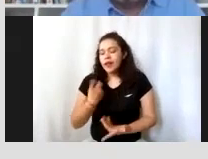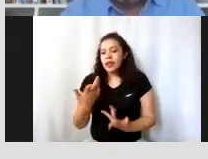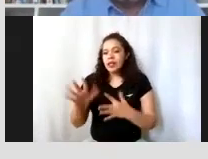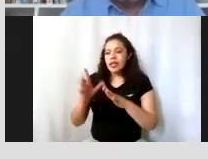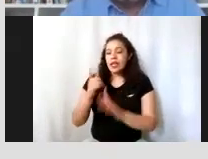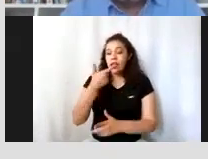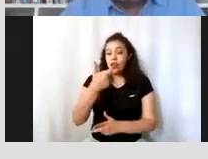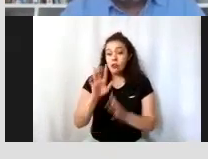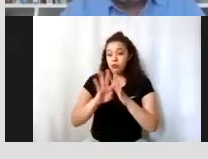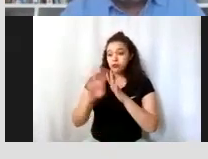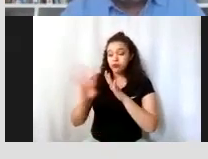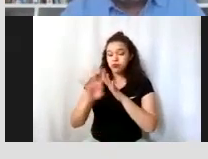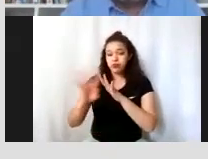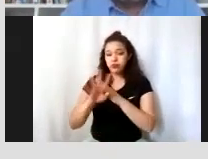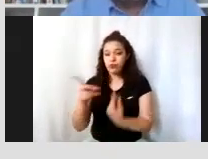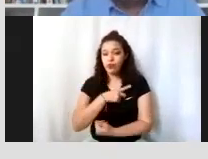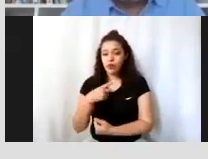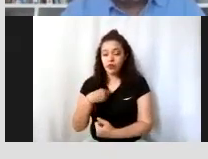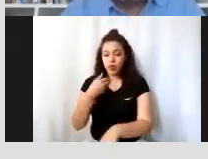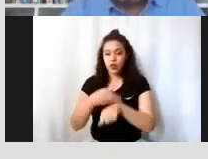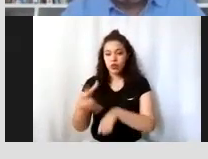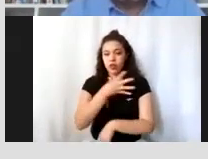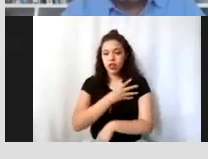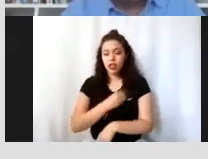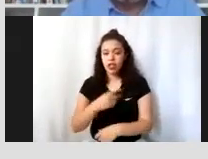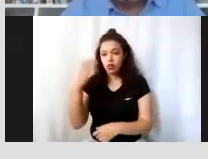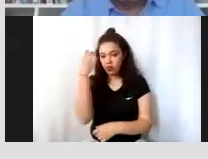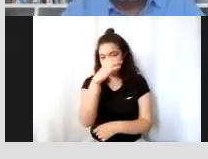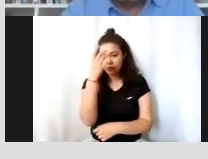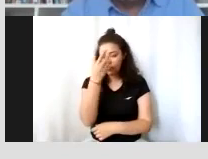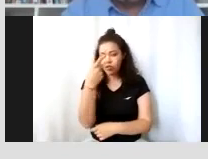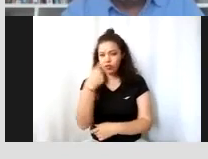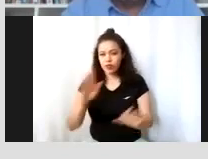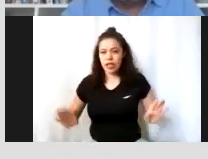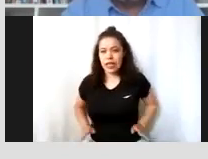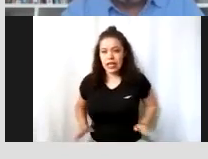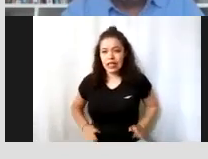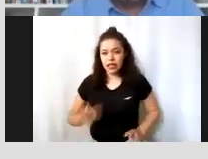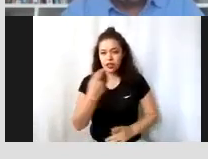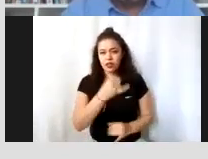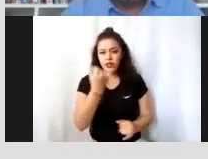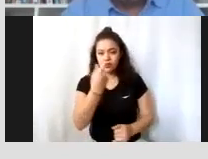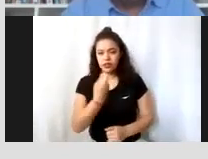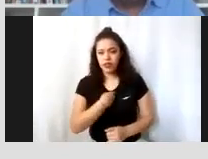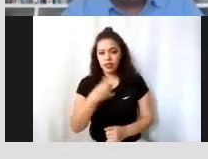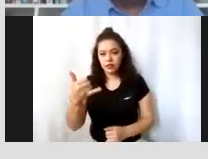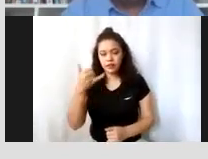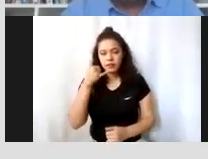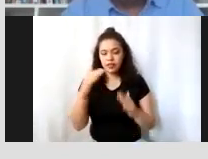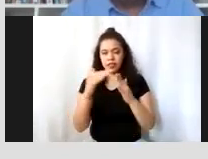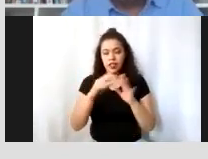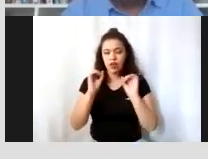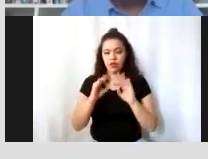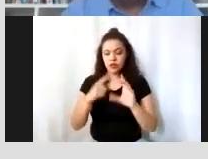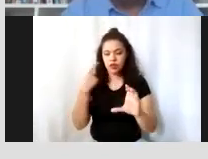económicos. Número de hijos o dependientes, fotografías, señas particulares, teléfonos de hogar, oficina y móviles, correo